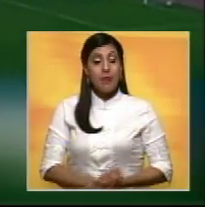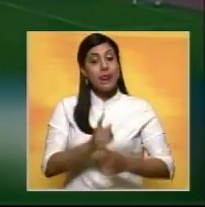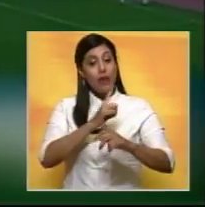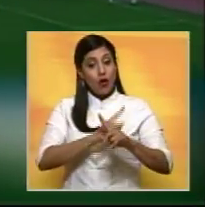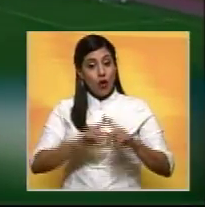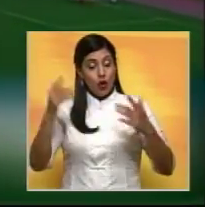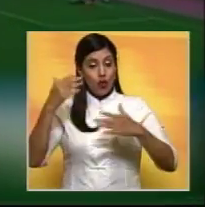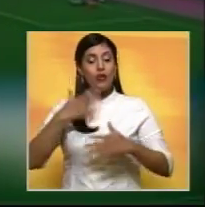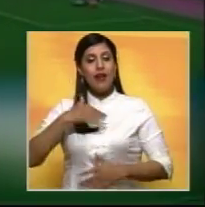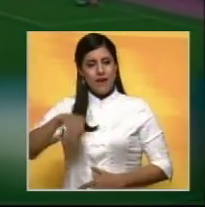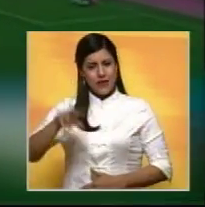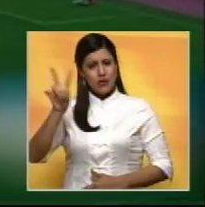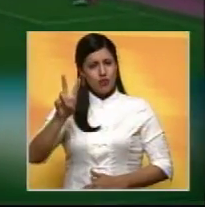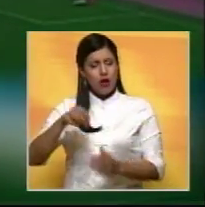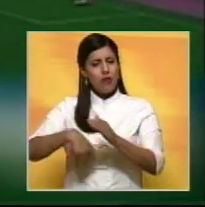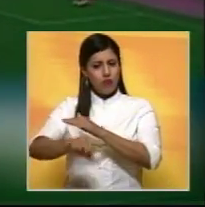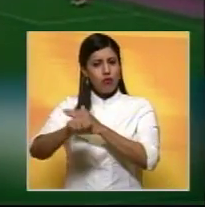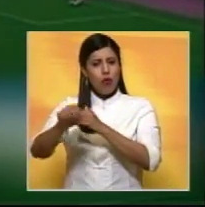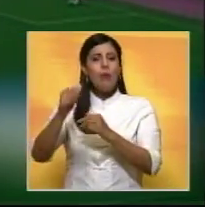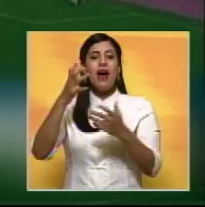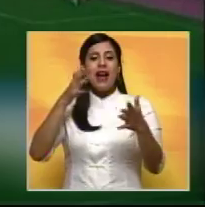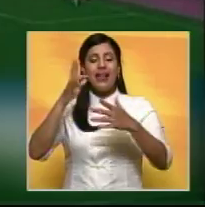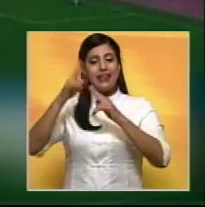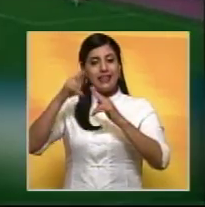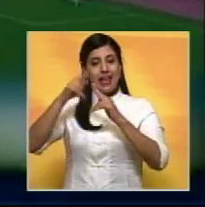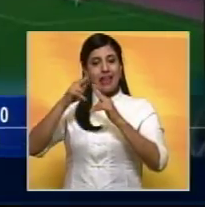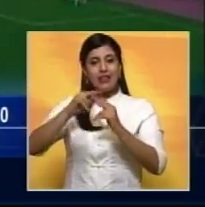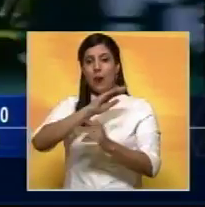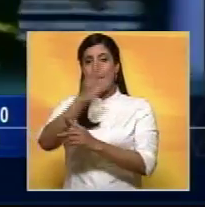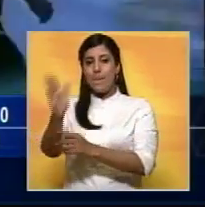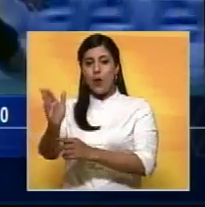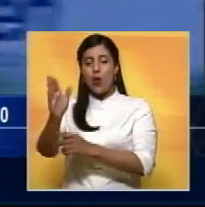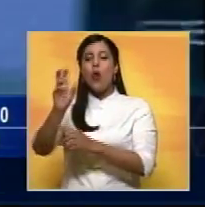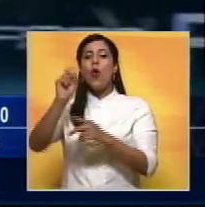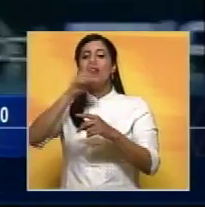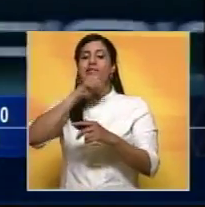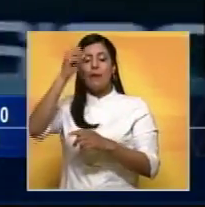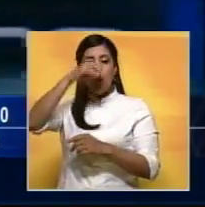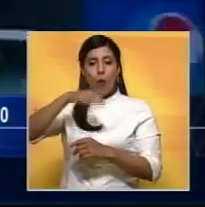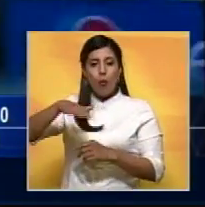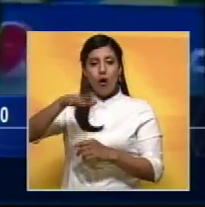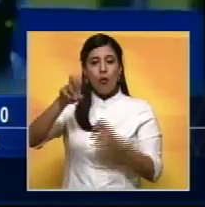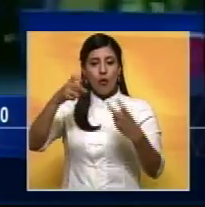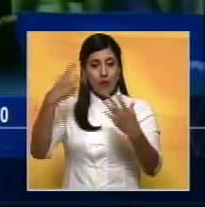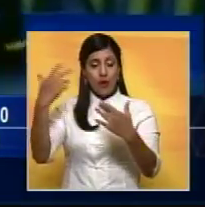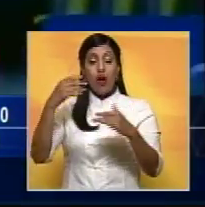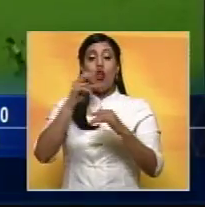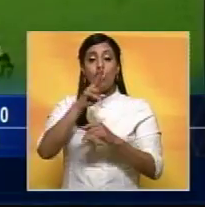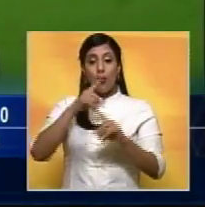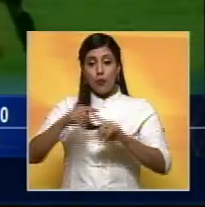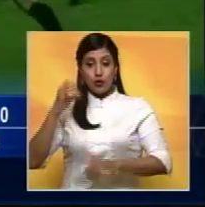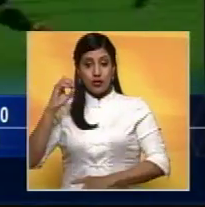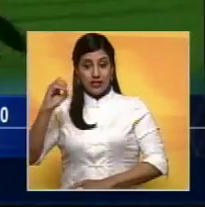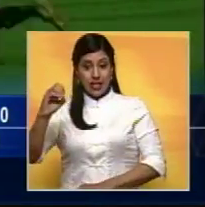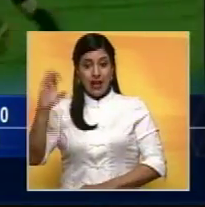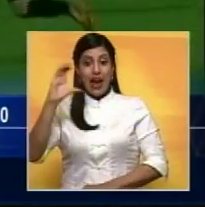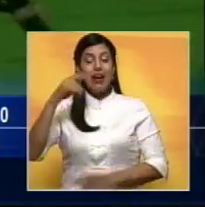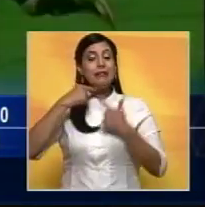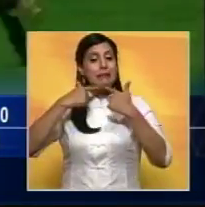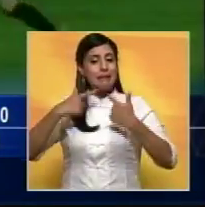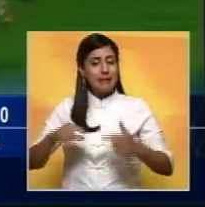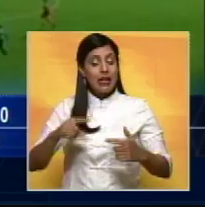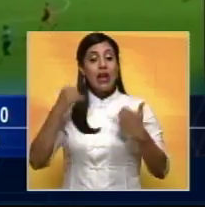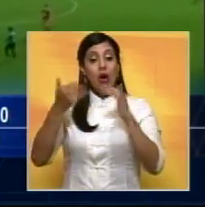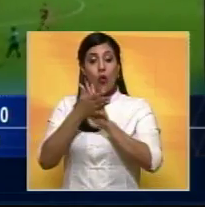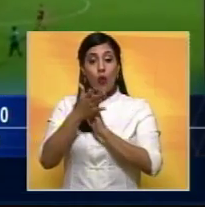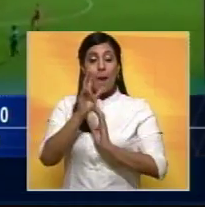El clásico del fútbol nacional se lo llevó el Deportivo Táchira, que derrotó en Pueblo Nuevo al Caracas 2-0 y se afianzó en el liderato del